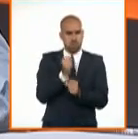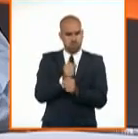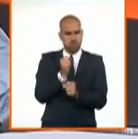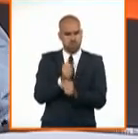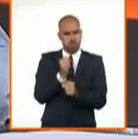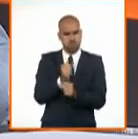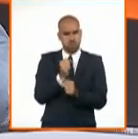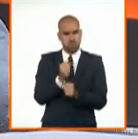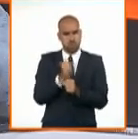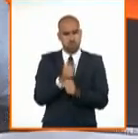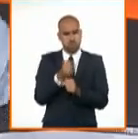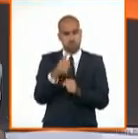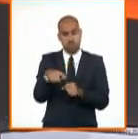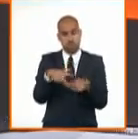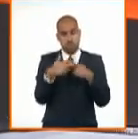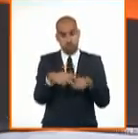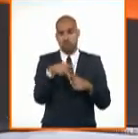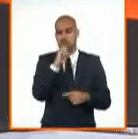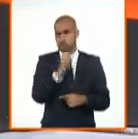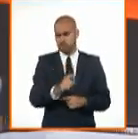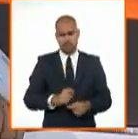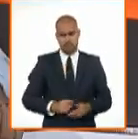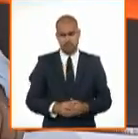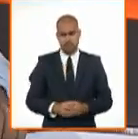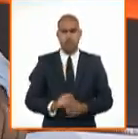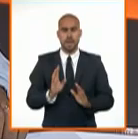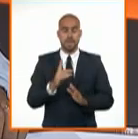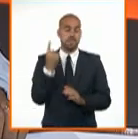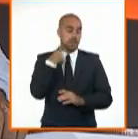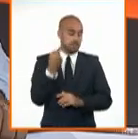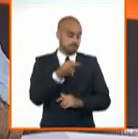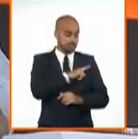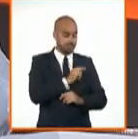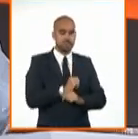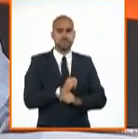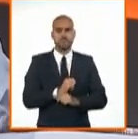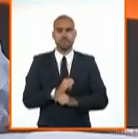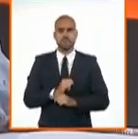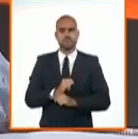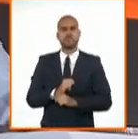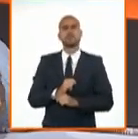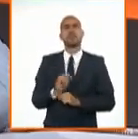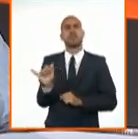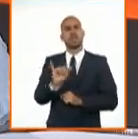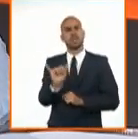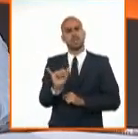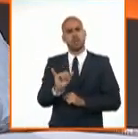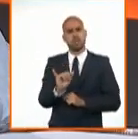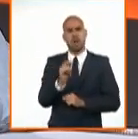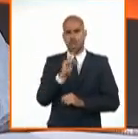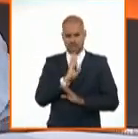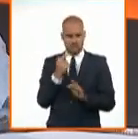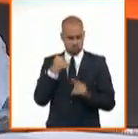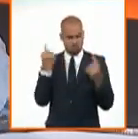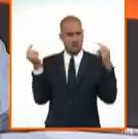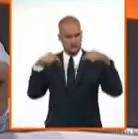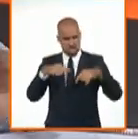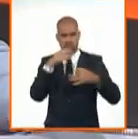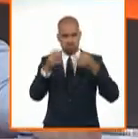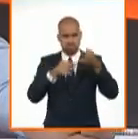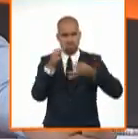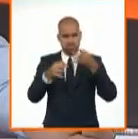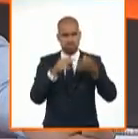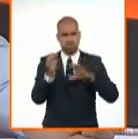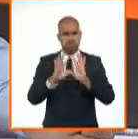de averías el año pasado nosotros planificamos la entrada a tres unidades lo explicamos también aquí en este espacio de que yo entré